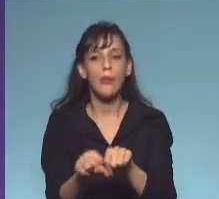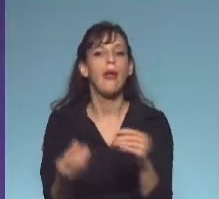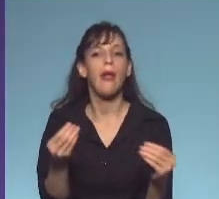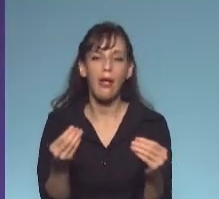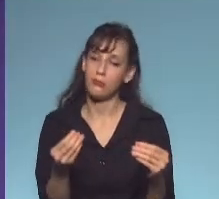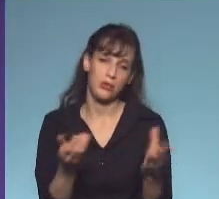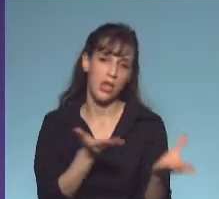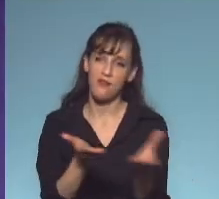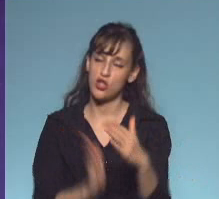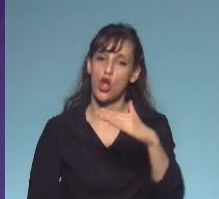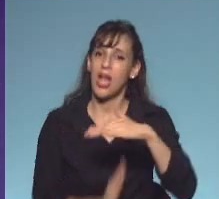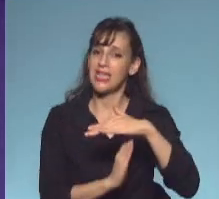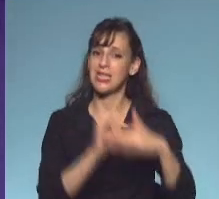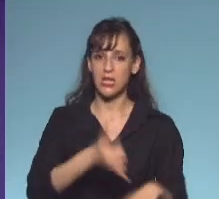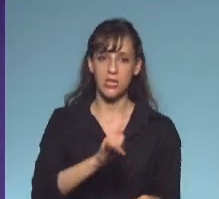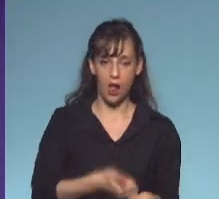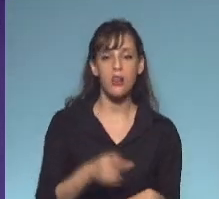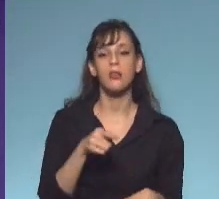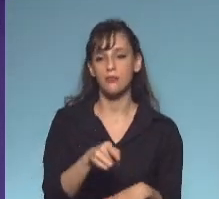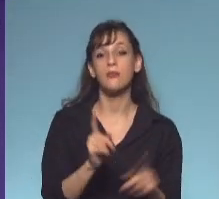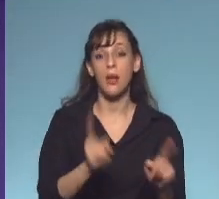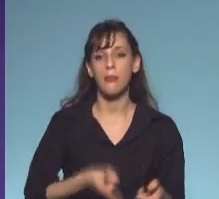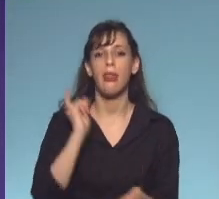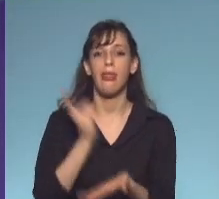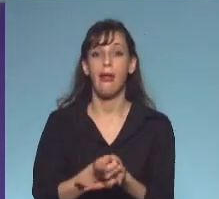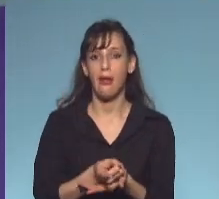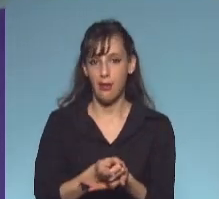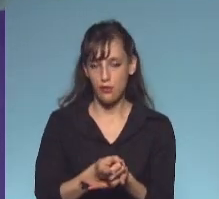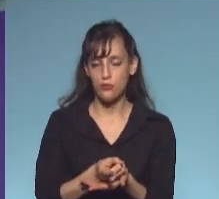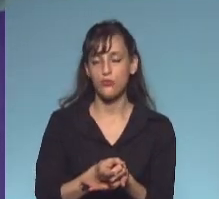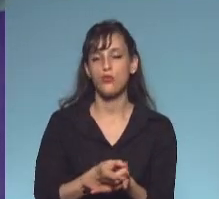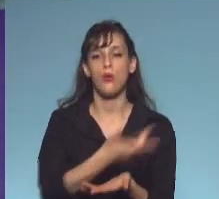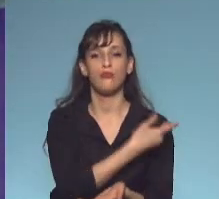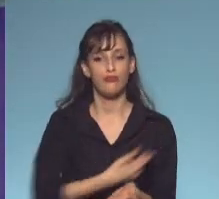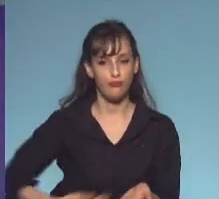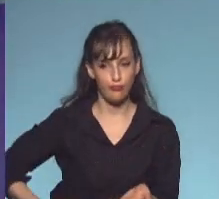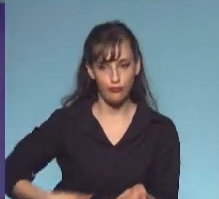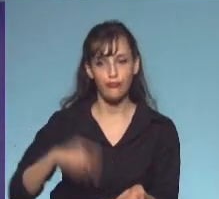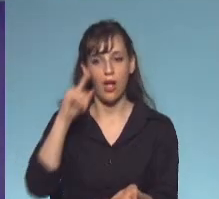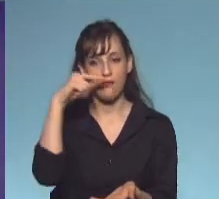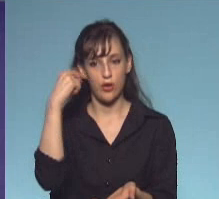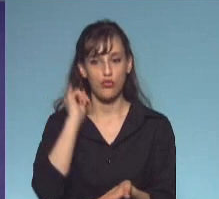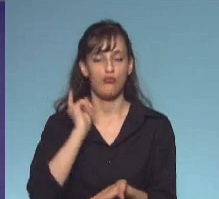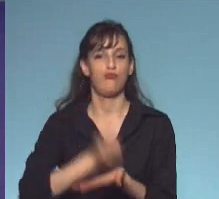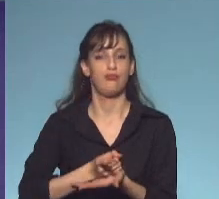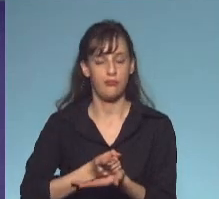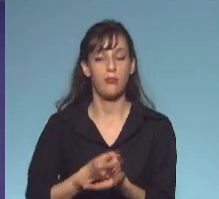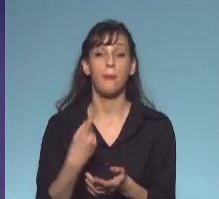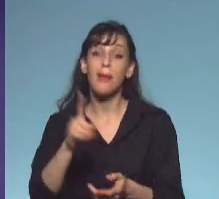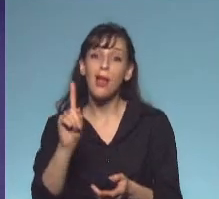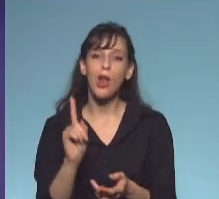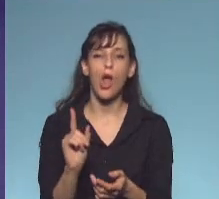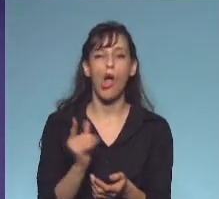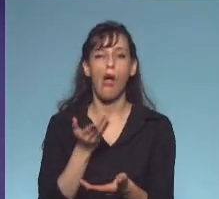también lo estableció así a través de un decreto presidencial el primer mandatario alberto fernández pero una medida cautelar